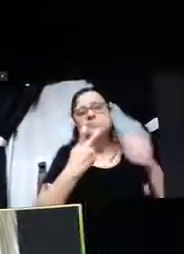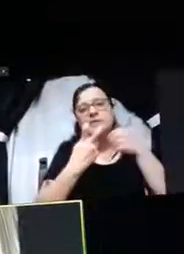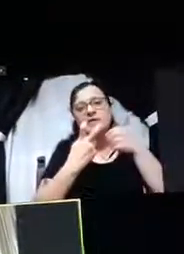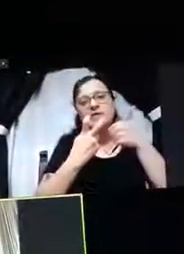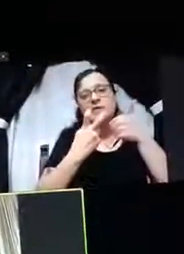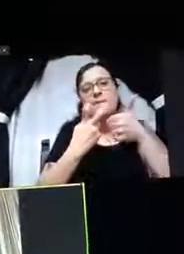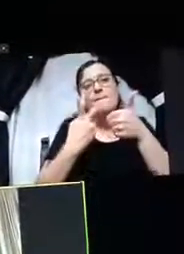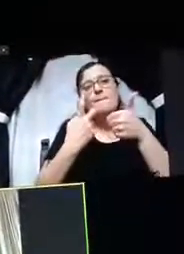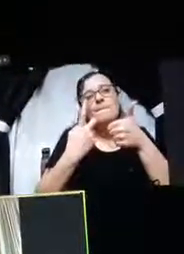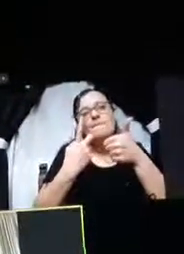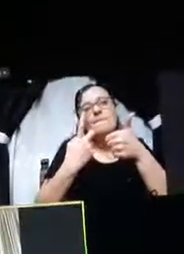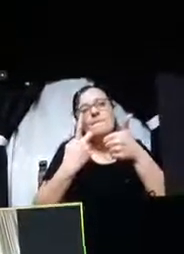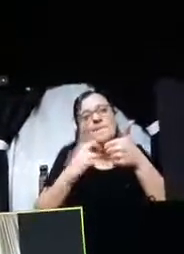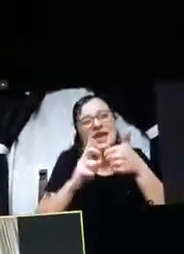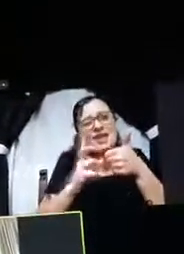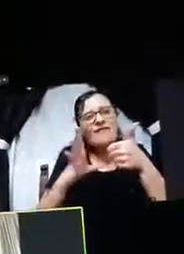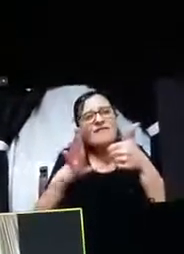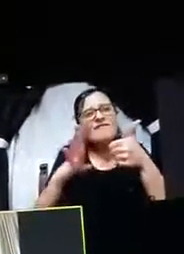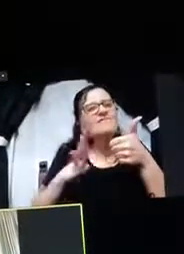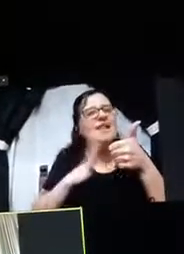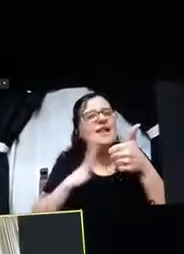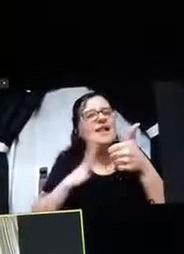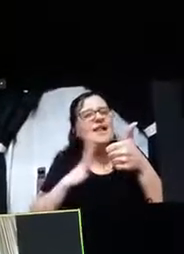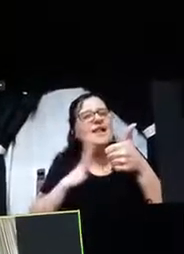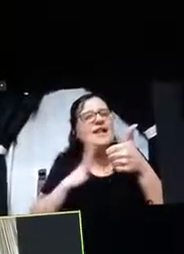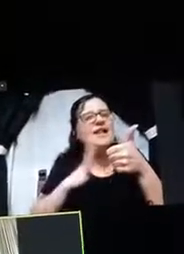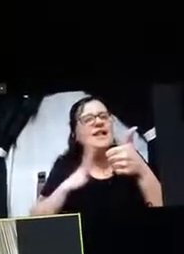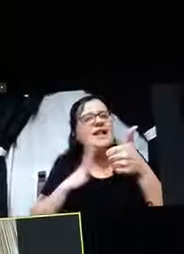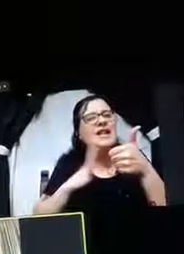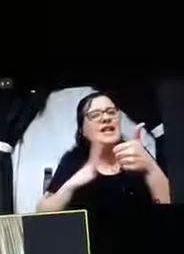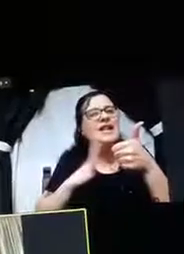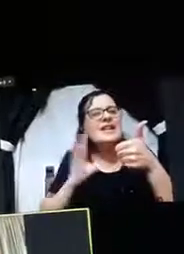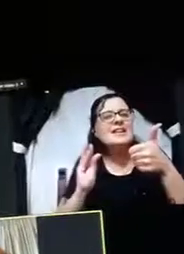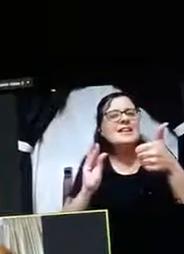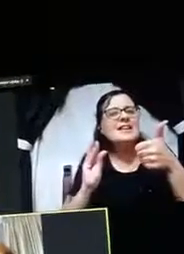desde lo que trae la Eugenia para la comprensión total,